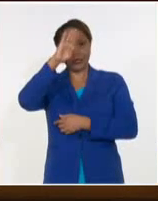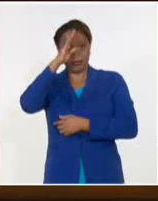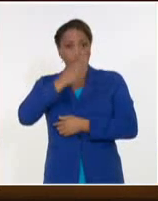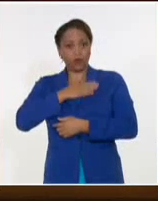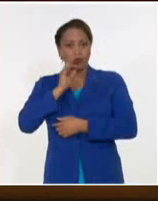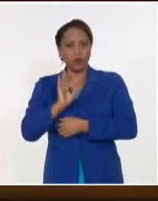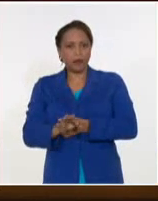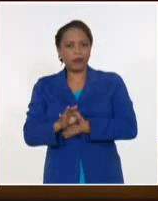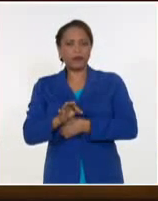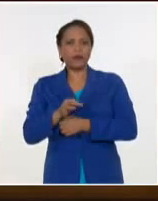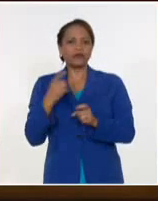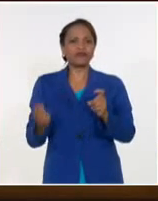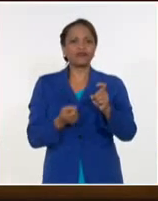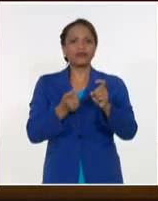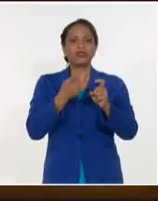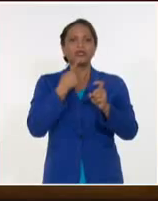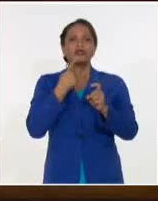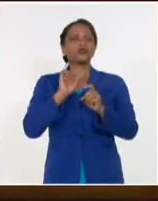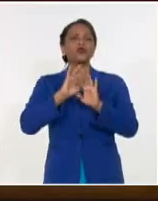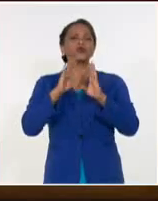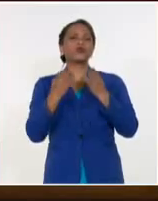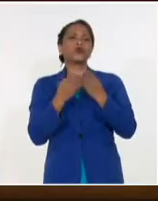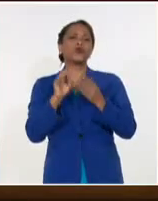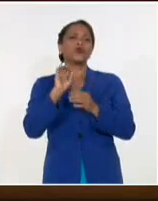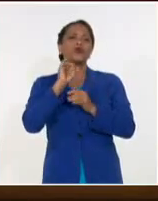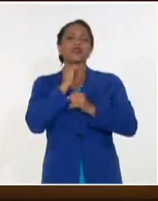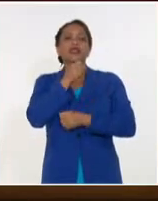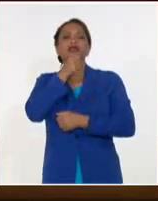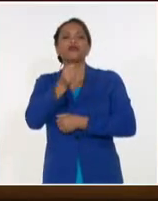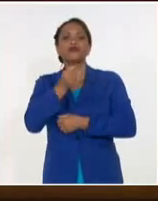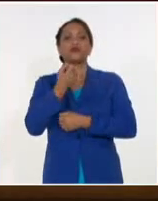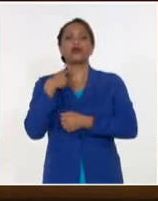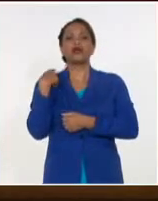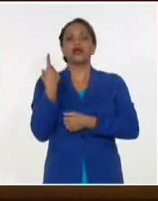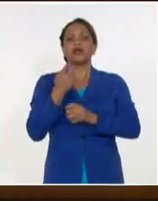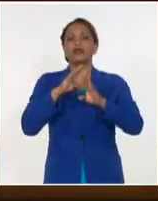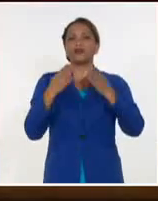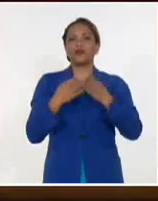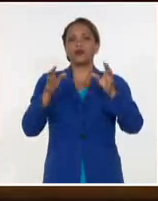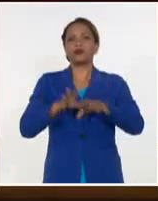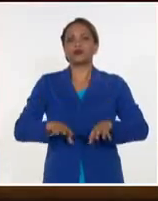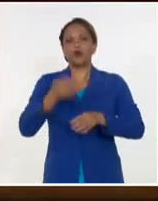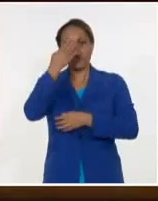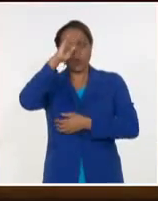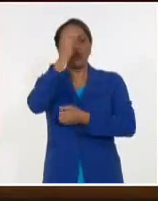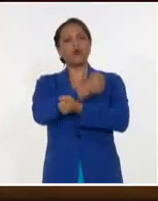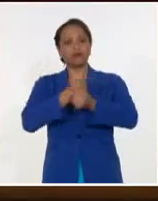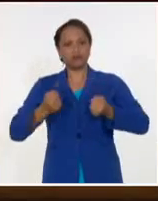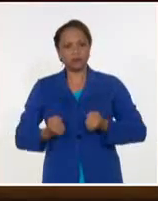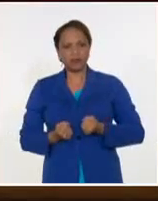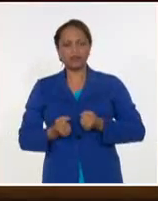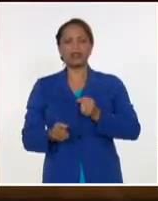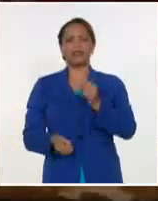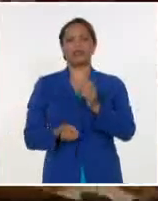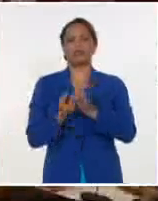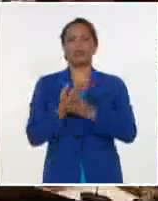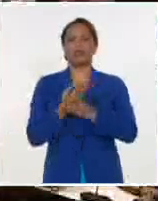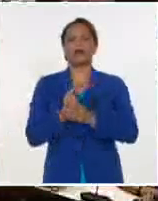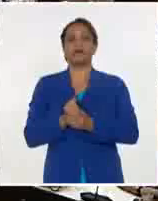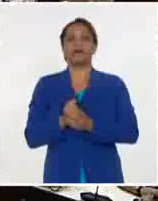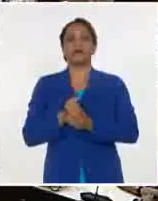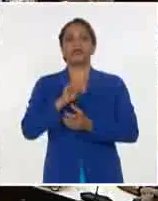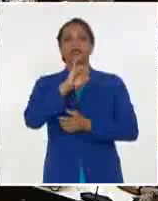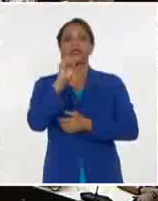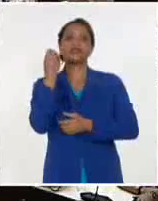imperfecto no solo cuantifica y denuncia el crimen. Cuba resiste y crea. Ni 6 décadas